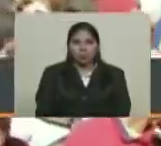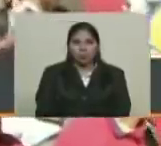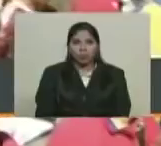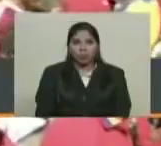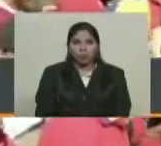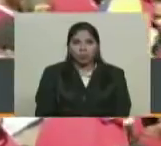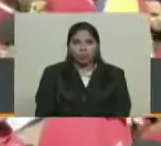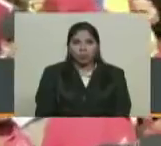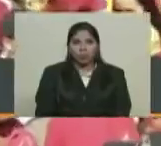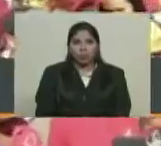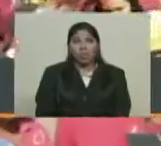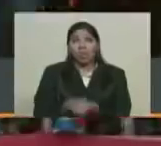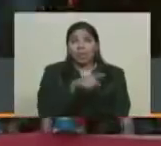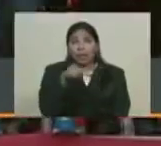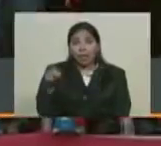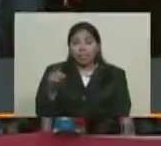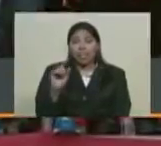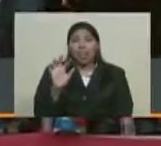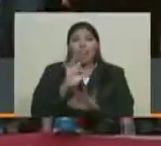Ese es el escenario número uno,